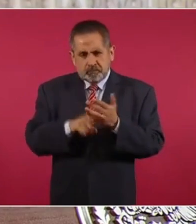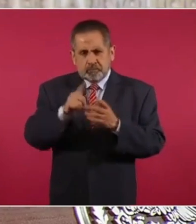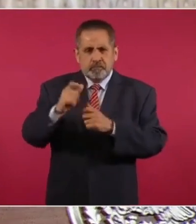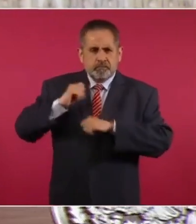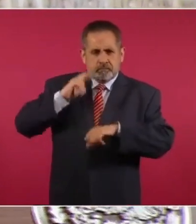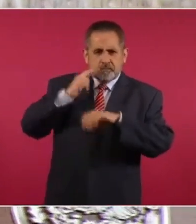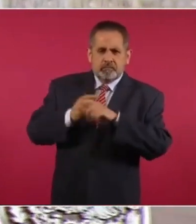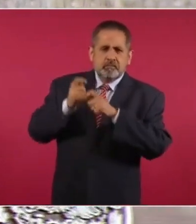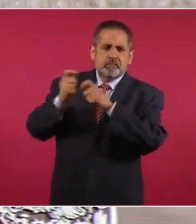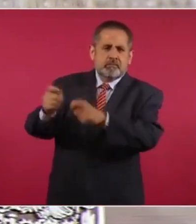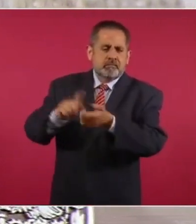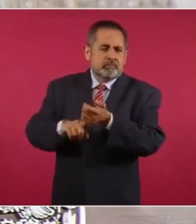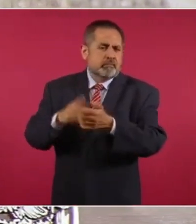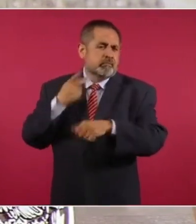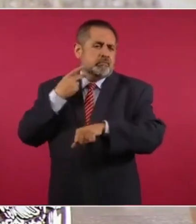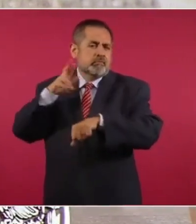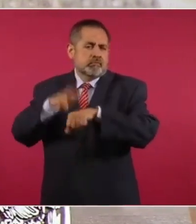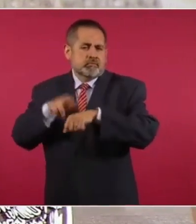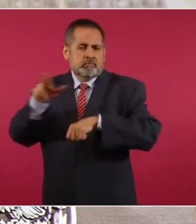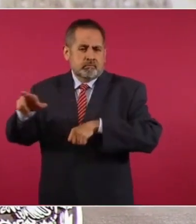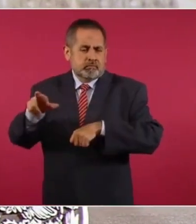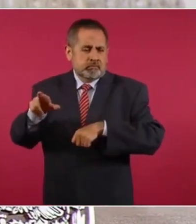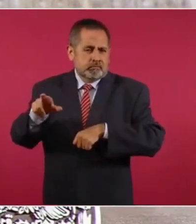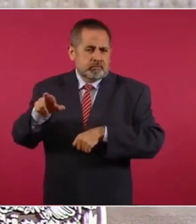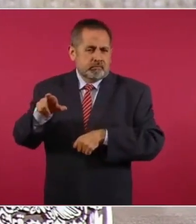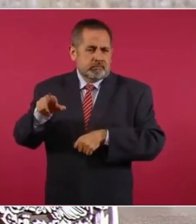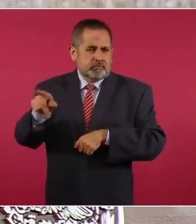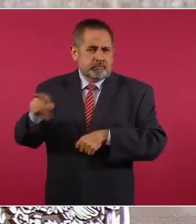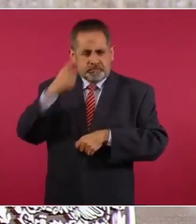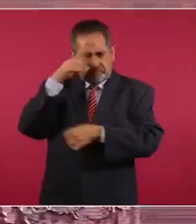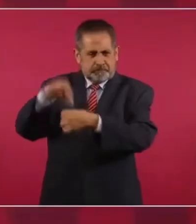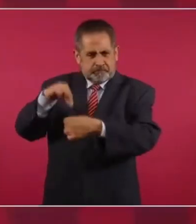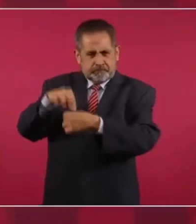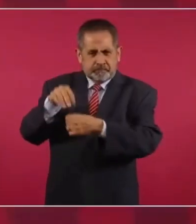corresponde más a la Procuraduría Electoral,